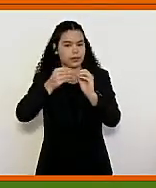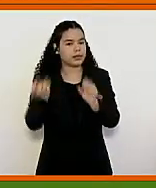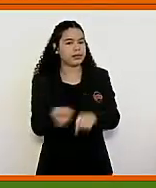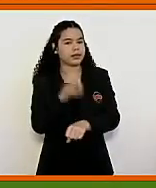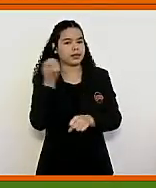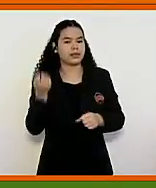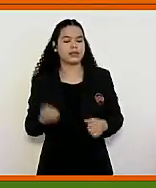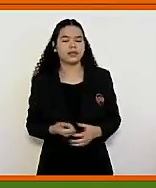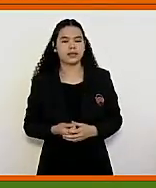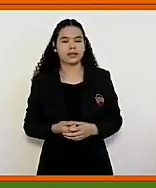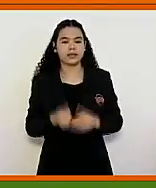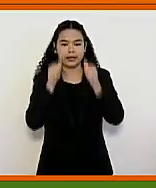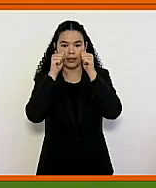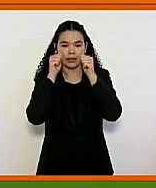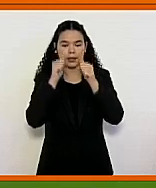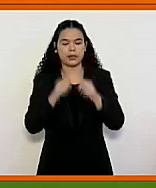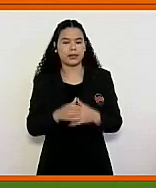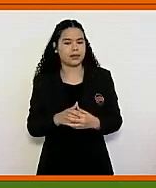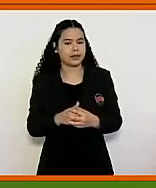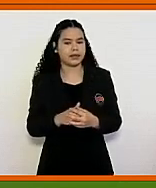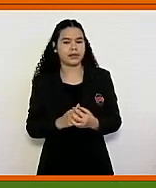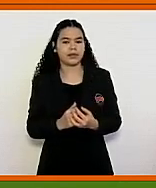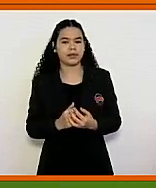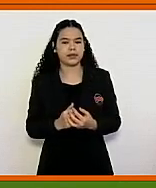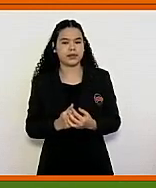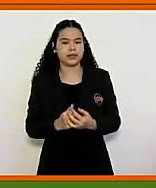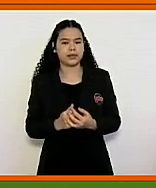favorecido es, atentos,